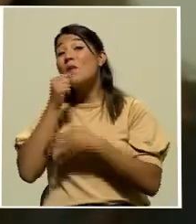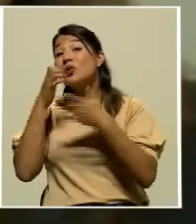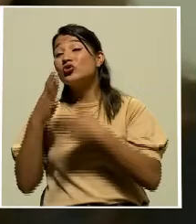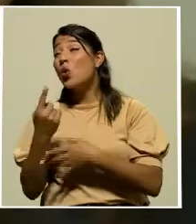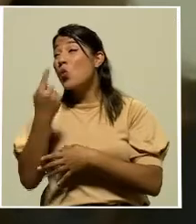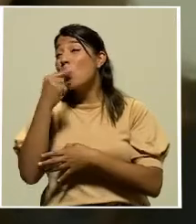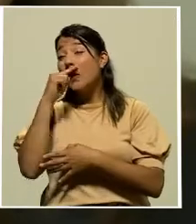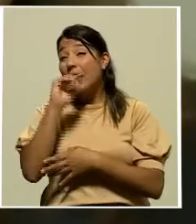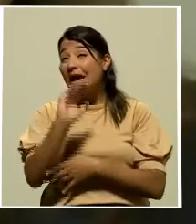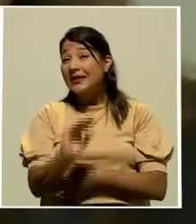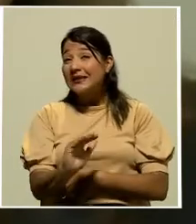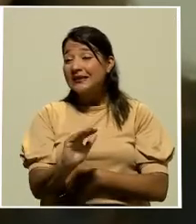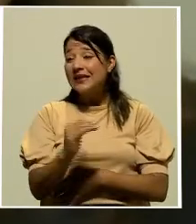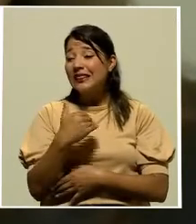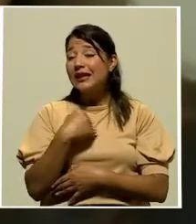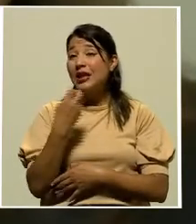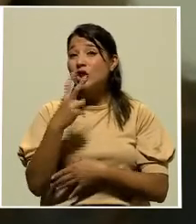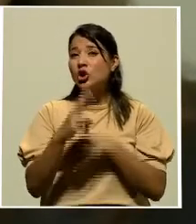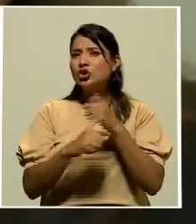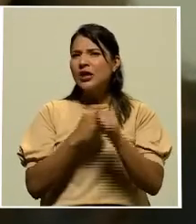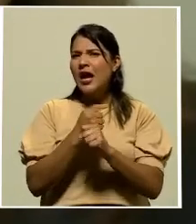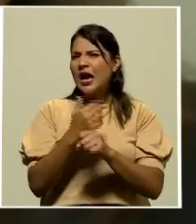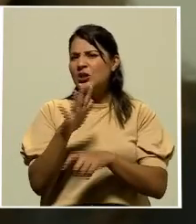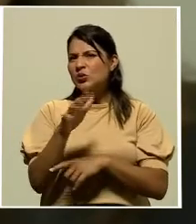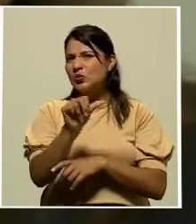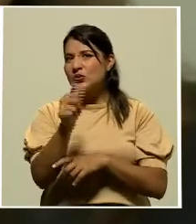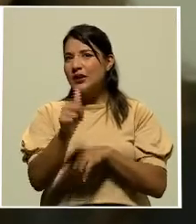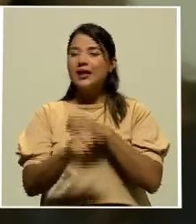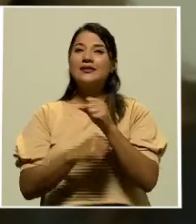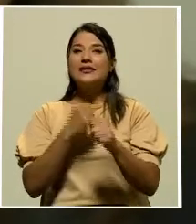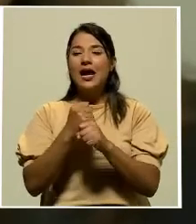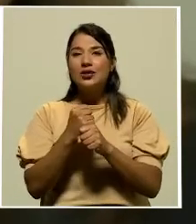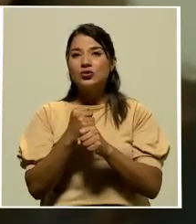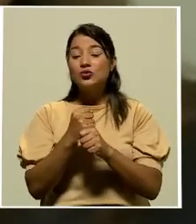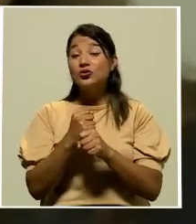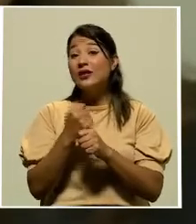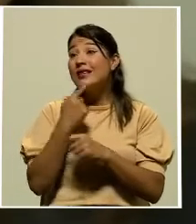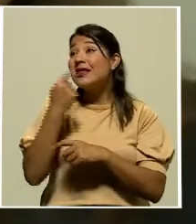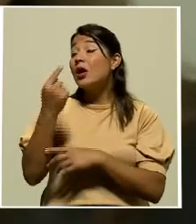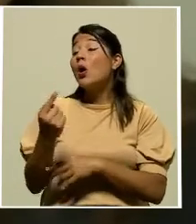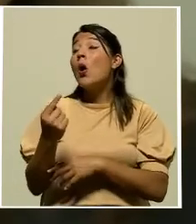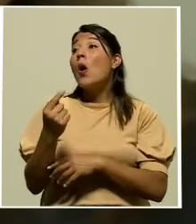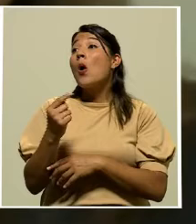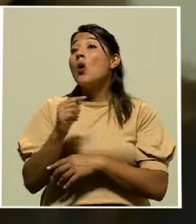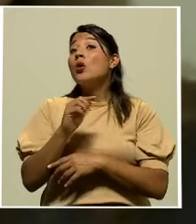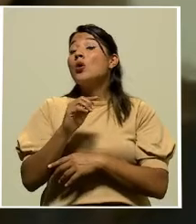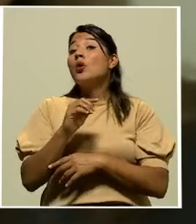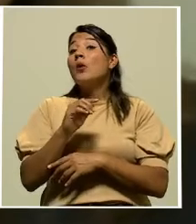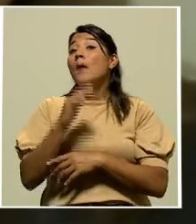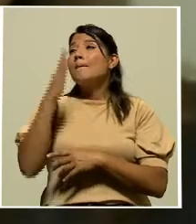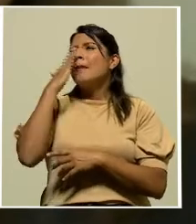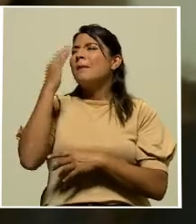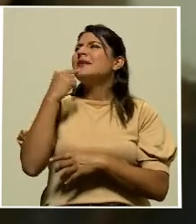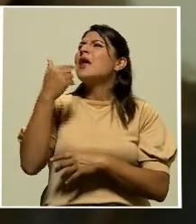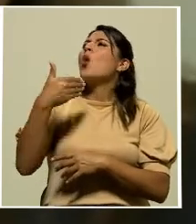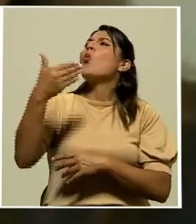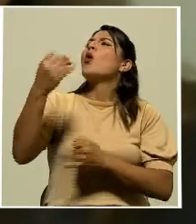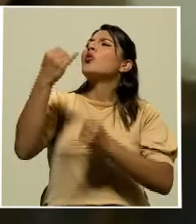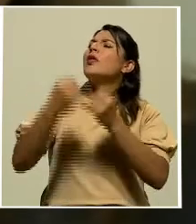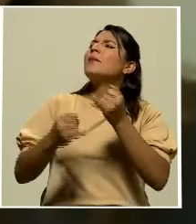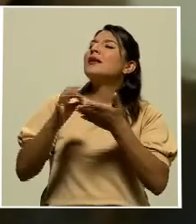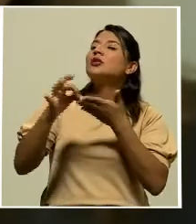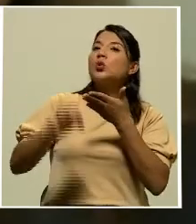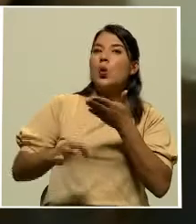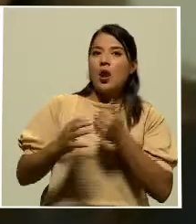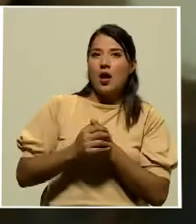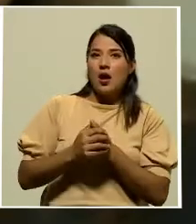chiquita, de 12 años, 10 años, y que la mamá decía, bueno, pero ¿cuándo termina la escuela?